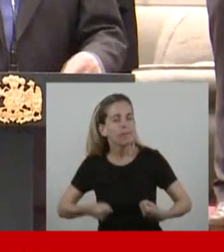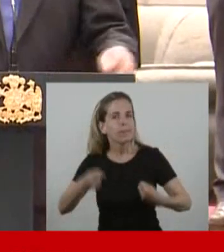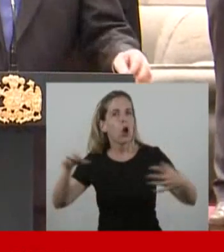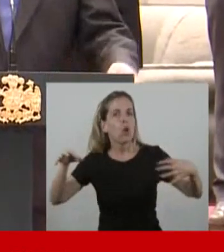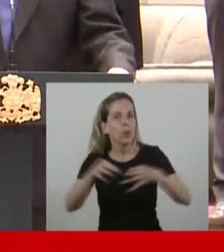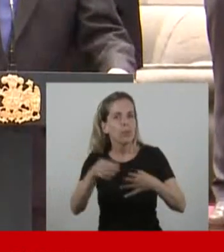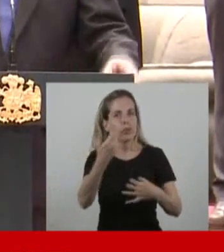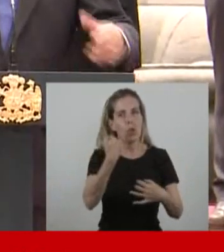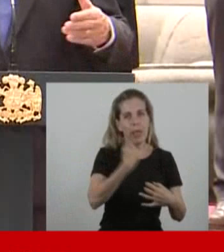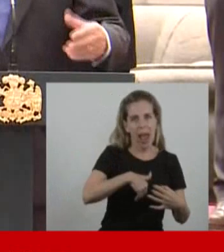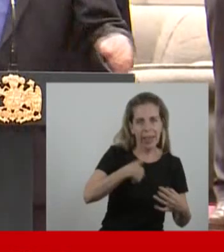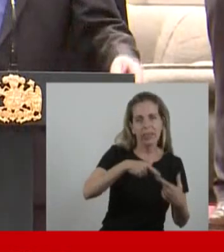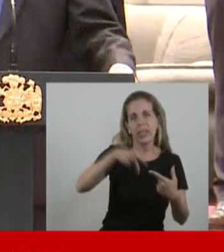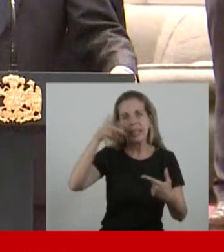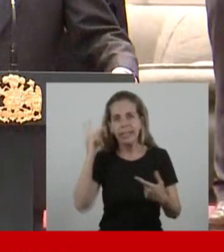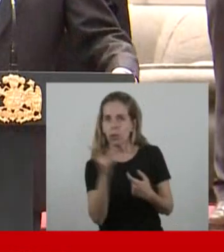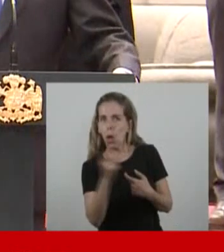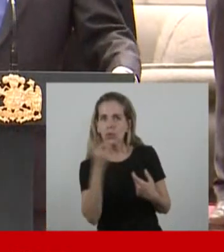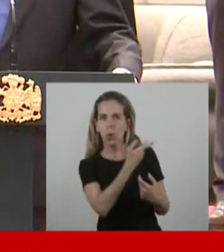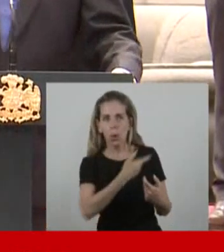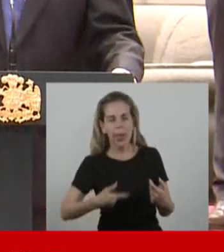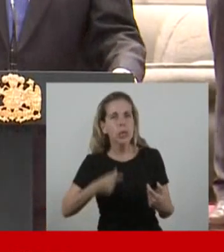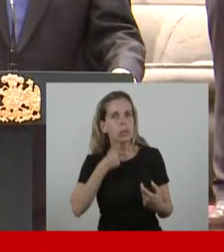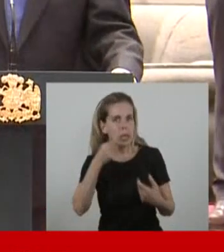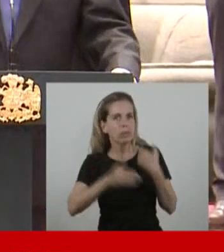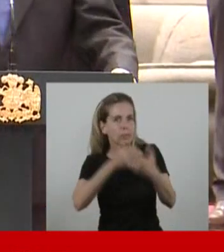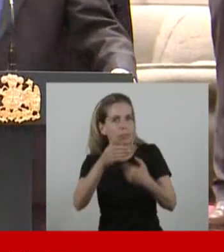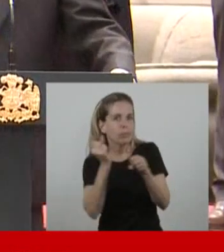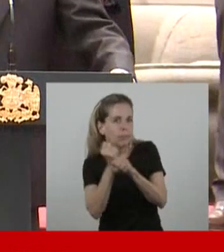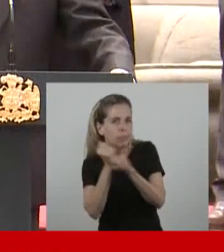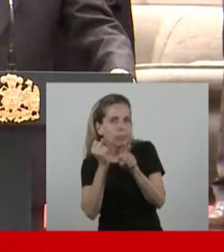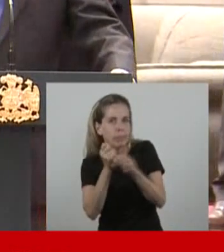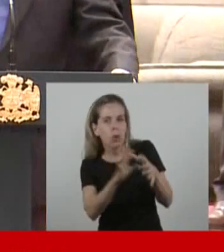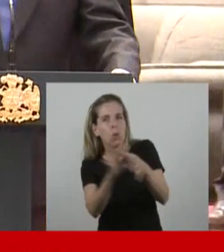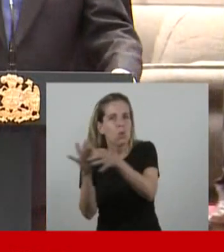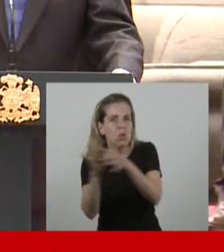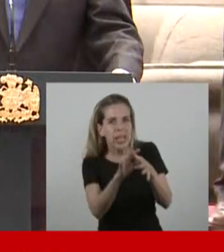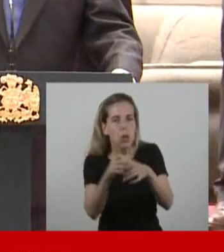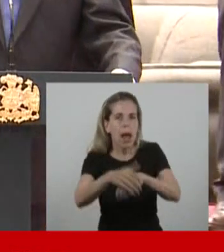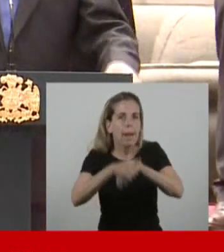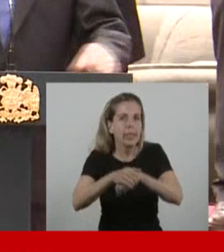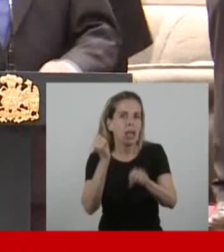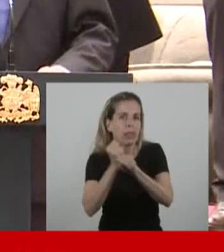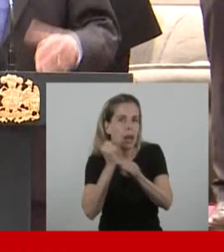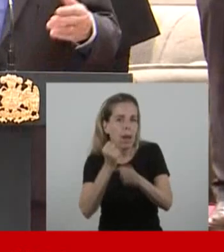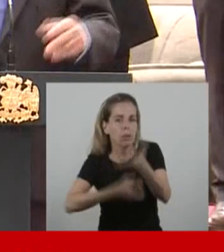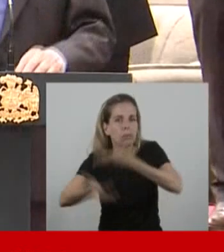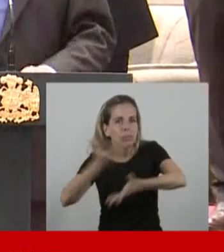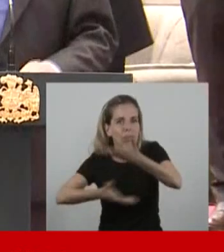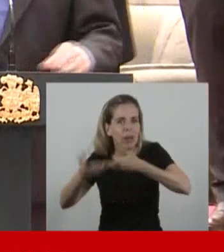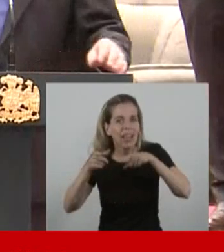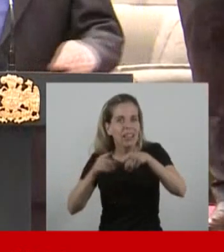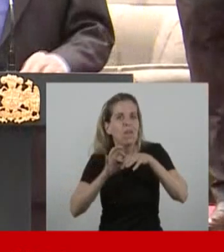y de ambos países de seguir estrechando los lazos de amistad y de colaboración. La verdad es que los